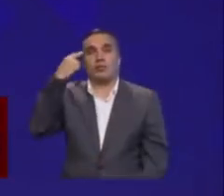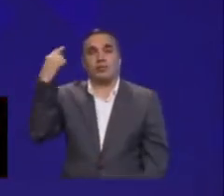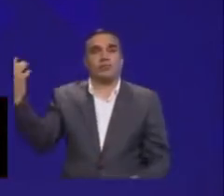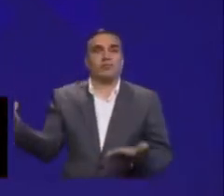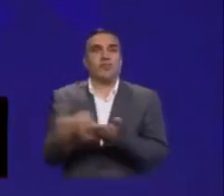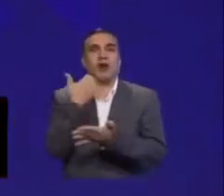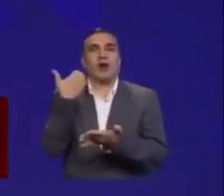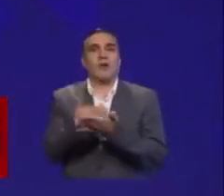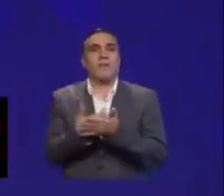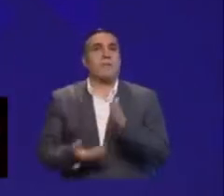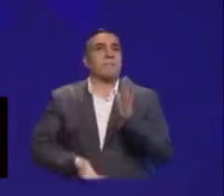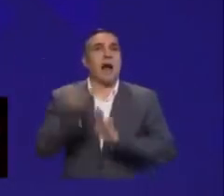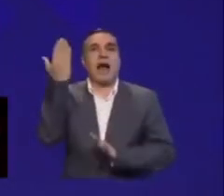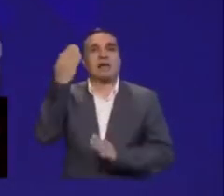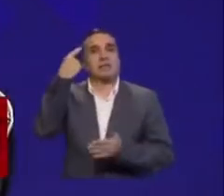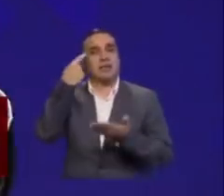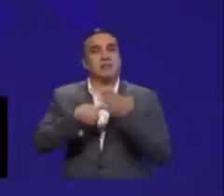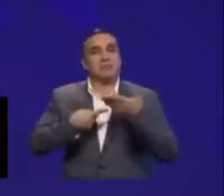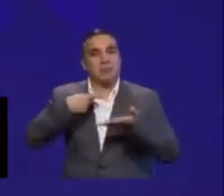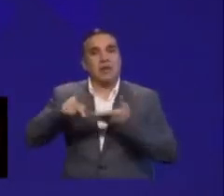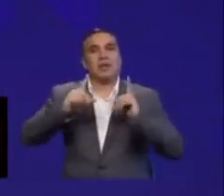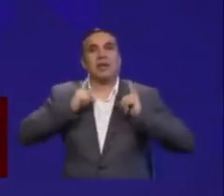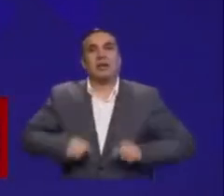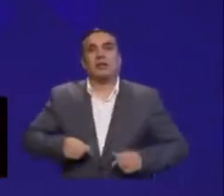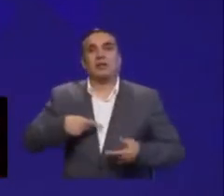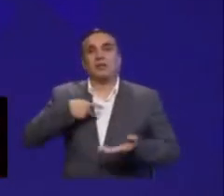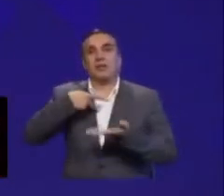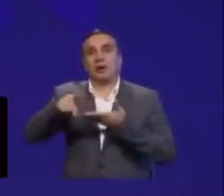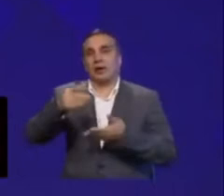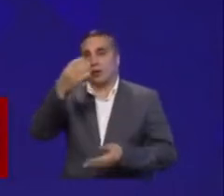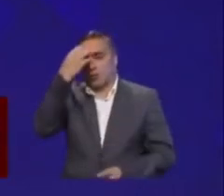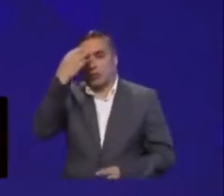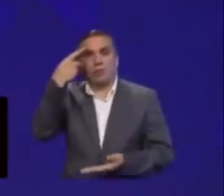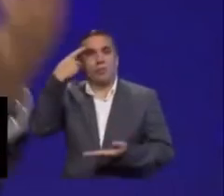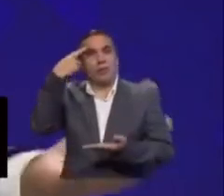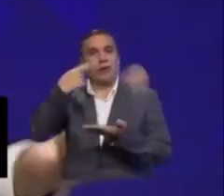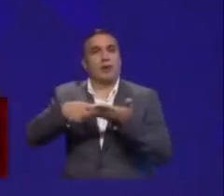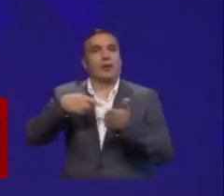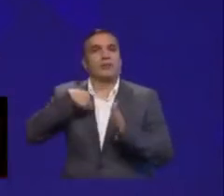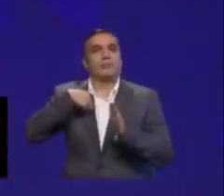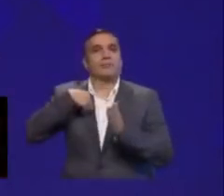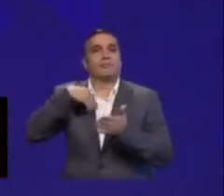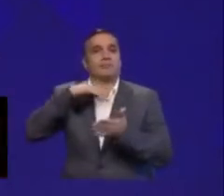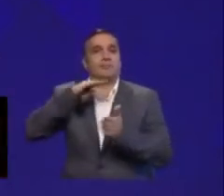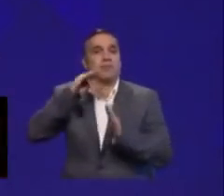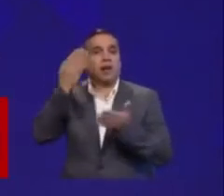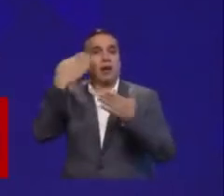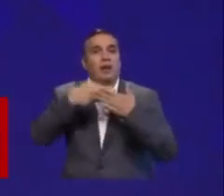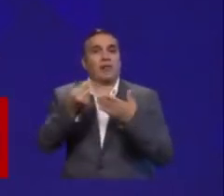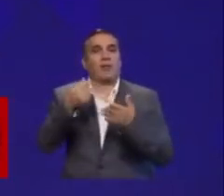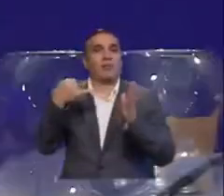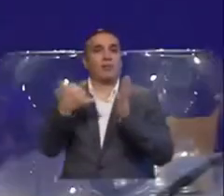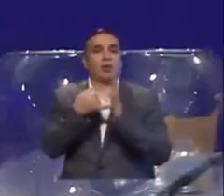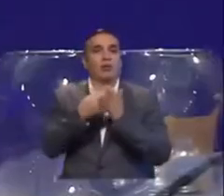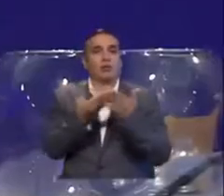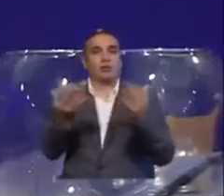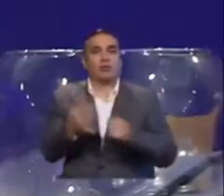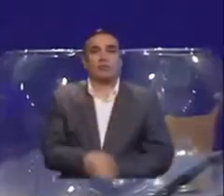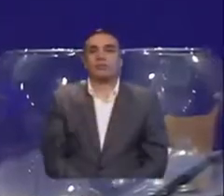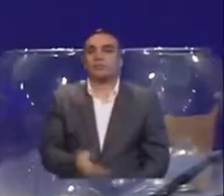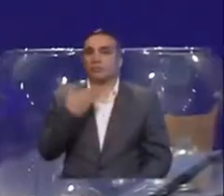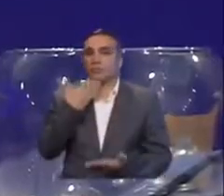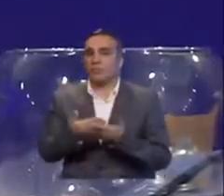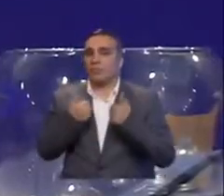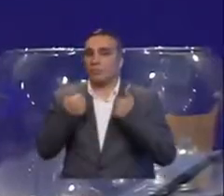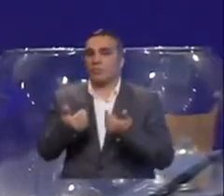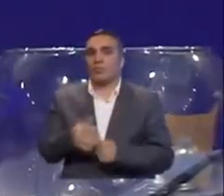más recursos para invertir en salud, para invertir en educación, para eliminar el impuesto a la entrada y a la salida de capitales. Gracias, candidato Gutiérrez.